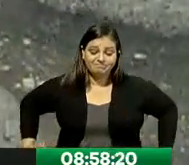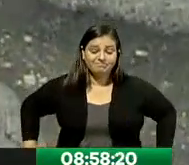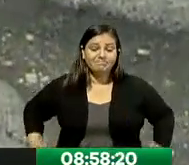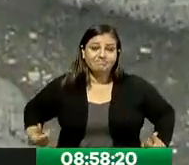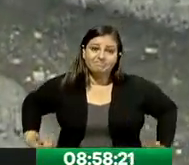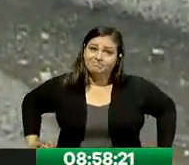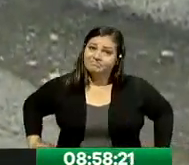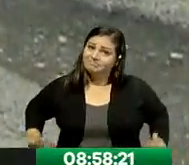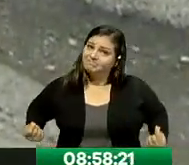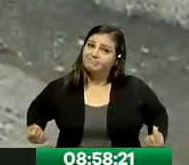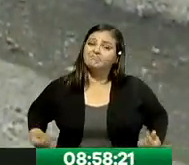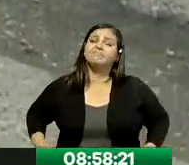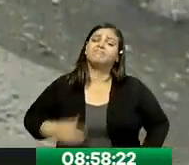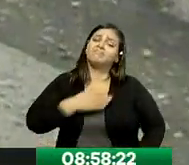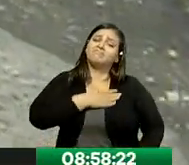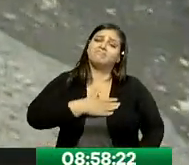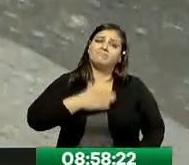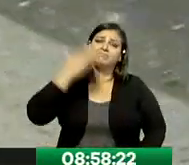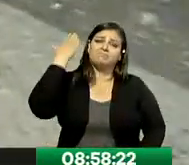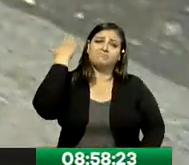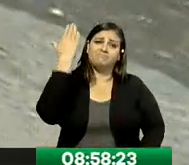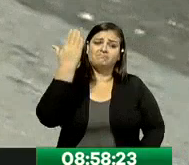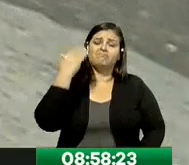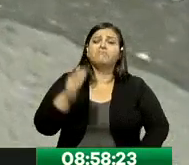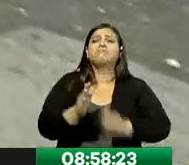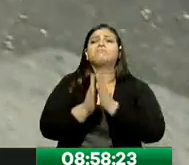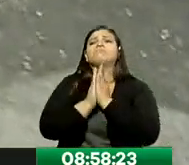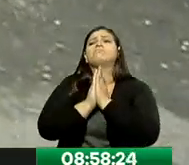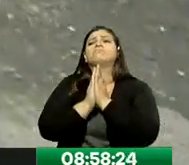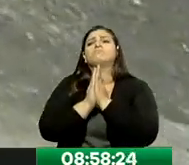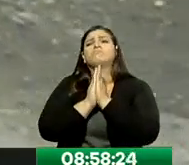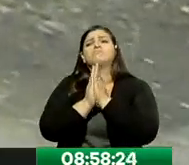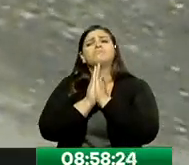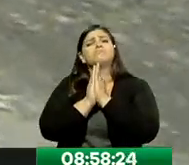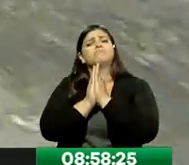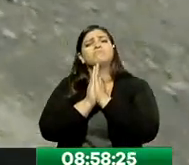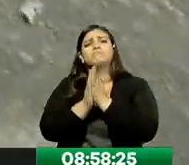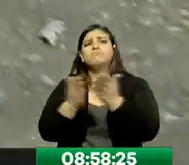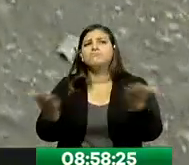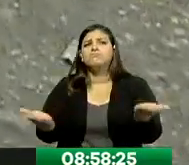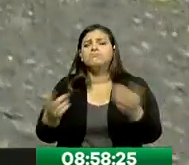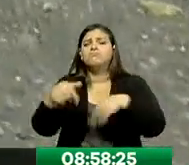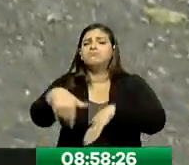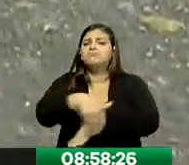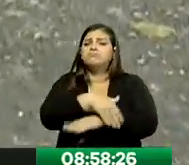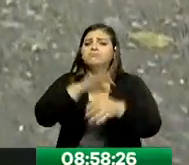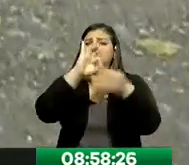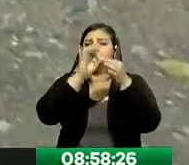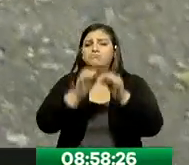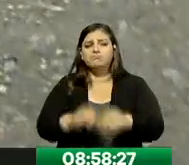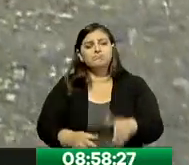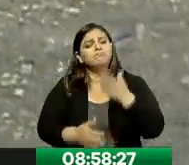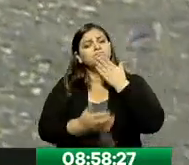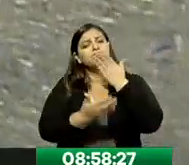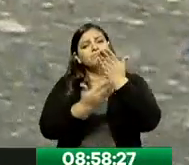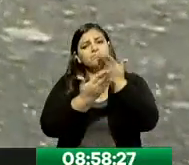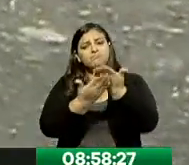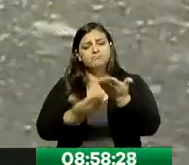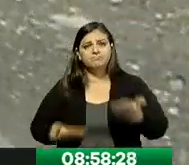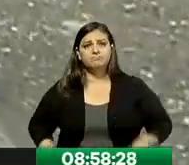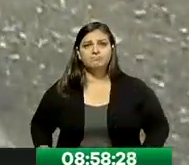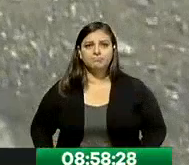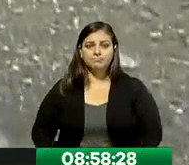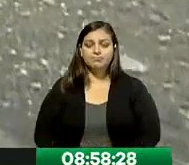Por favor, señor alcalde, conduélase de esto, por favor, ya es tiempo. Gracias, señorita. La realidad en